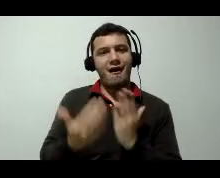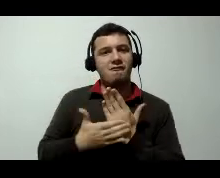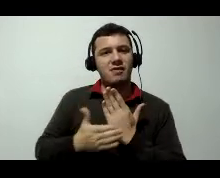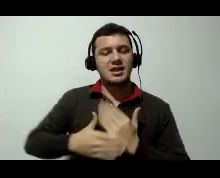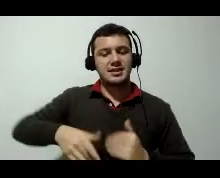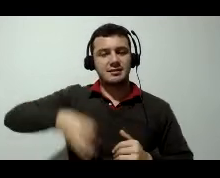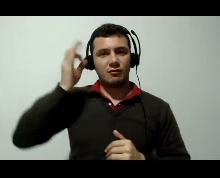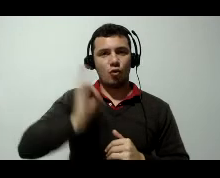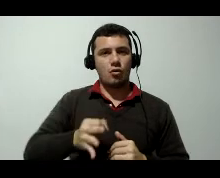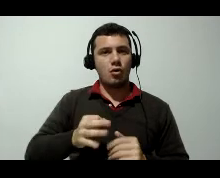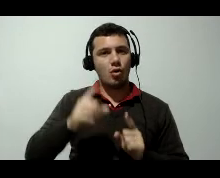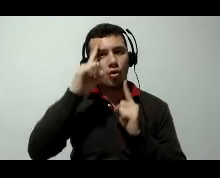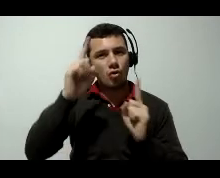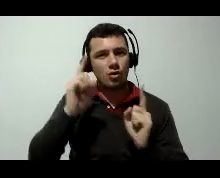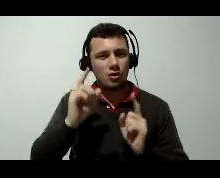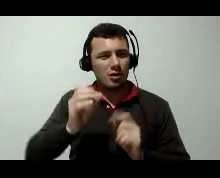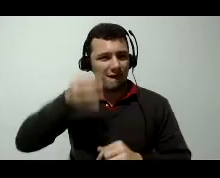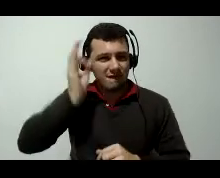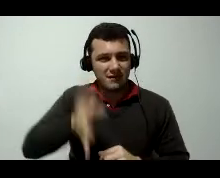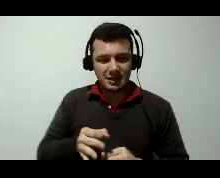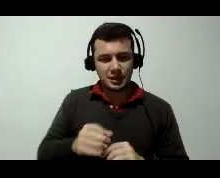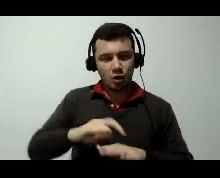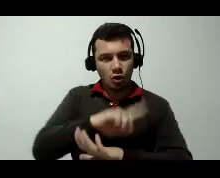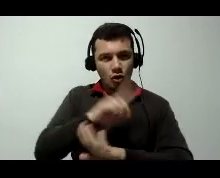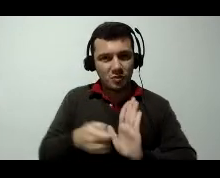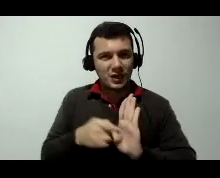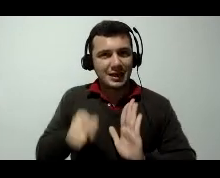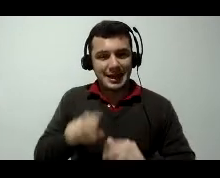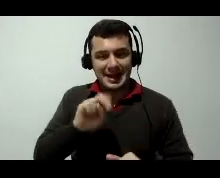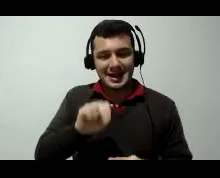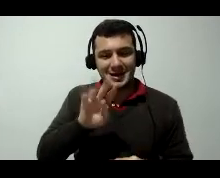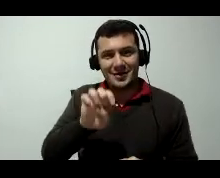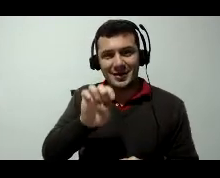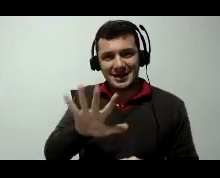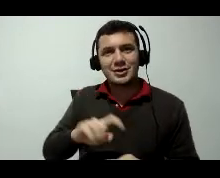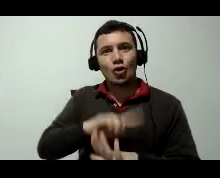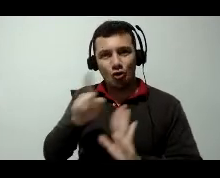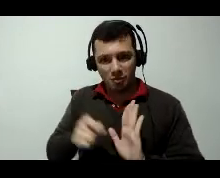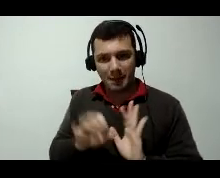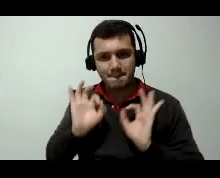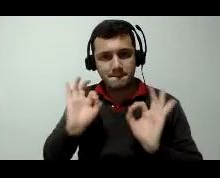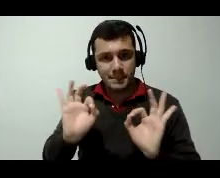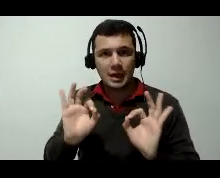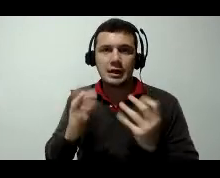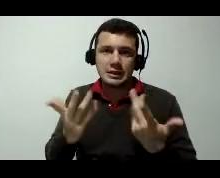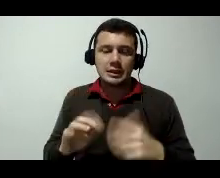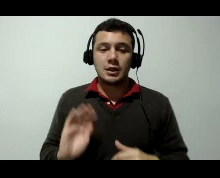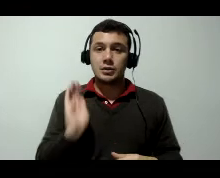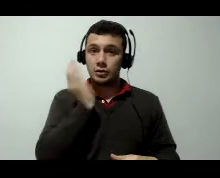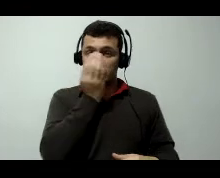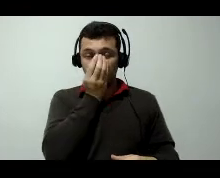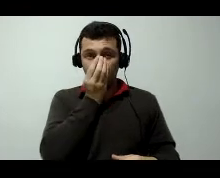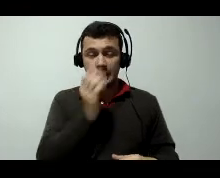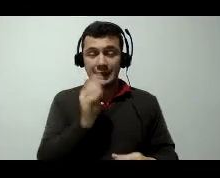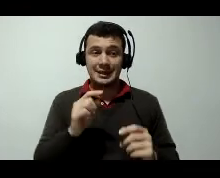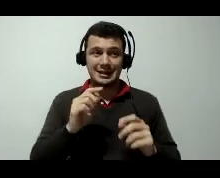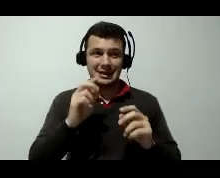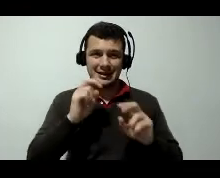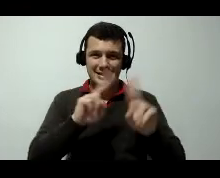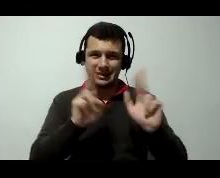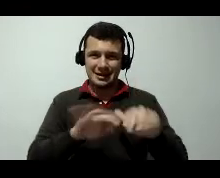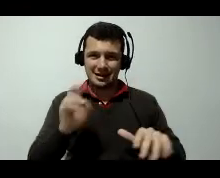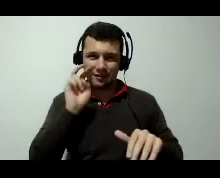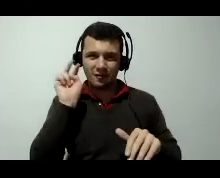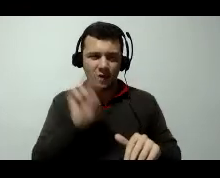las recomendaciones asociadas. Si tú buscas en internet higiene respiratoria OMS, te sale una página en donde puedes entrar